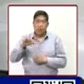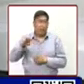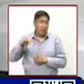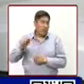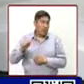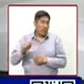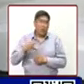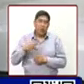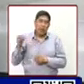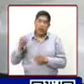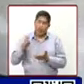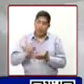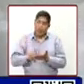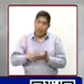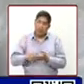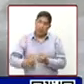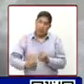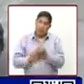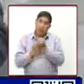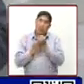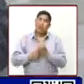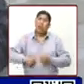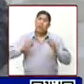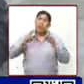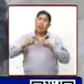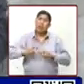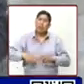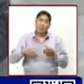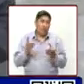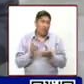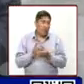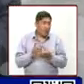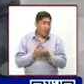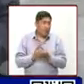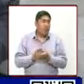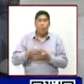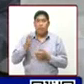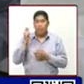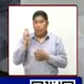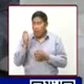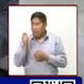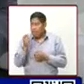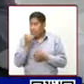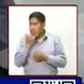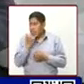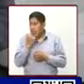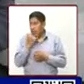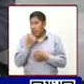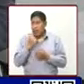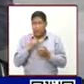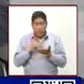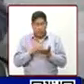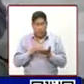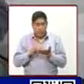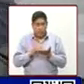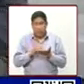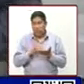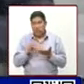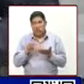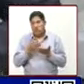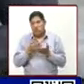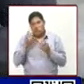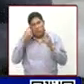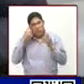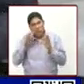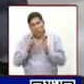Lima, pero también para que este aporte con las investigaciones, ya sean documentales, testificales, digitales y todo lo